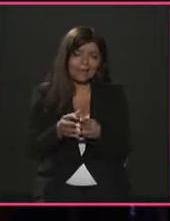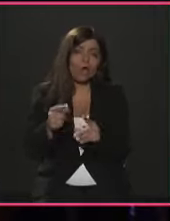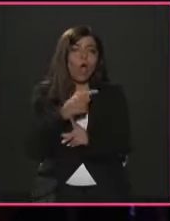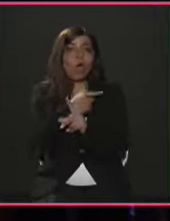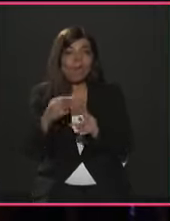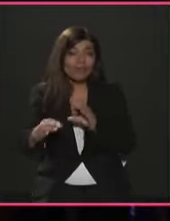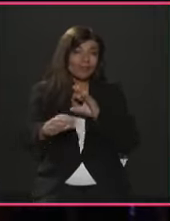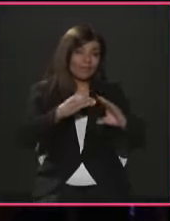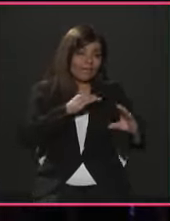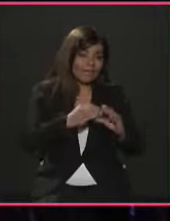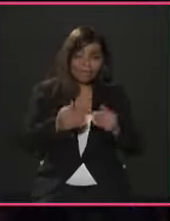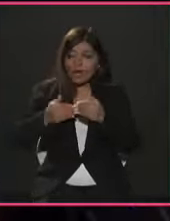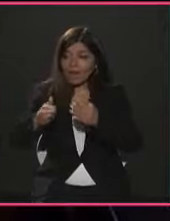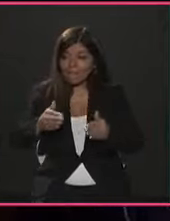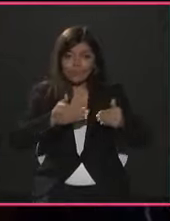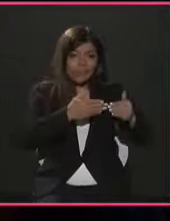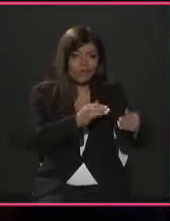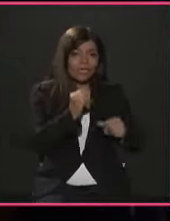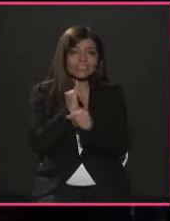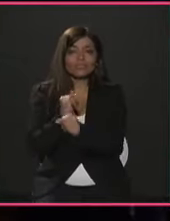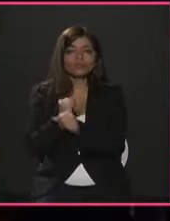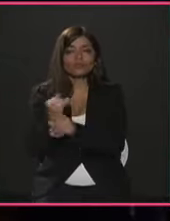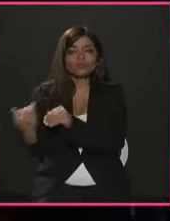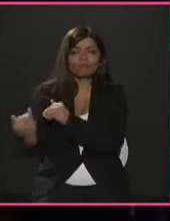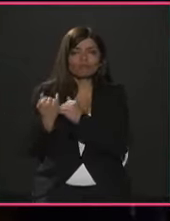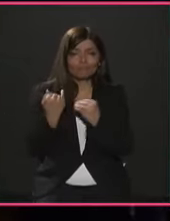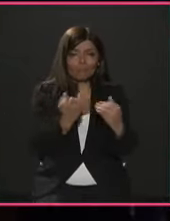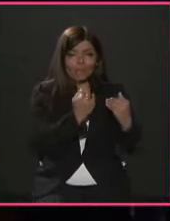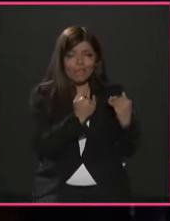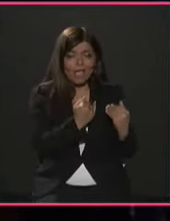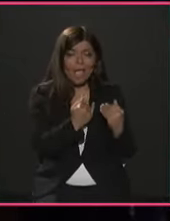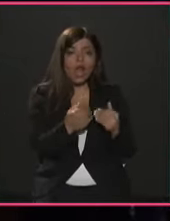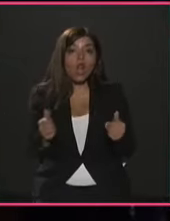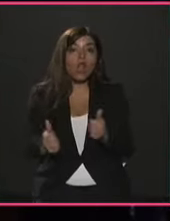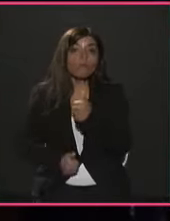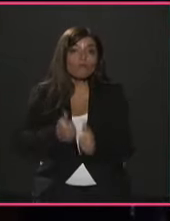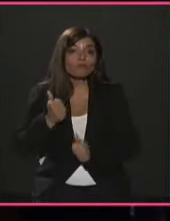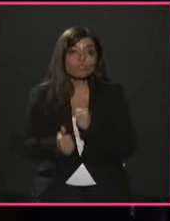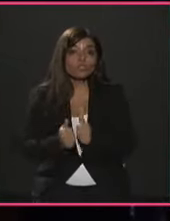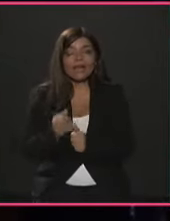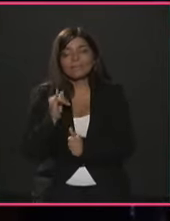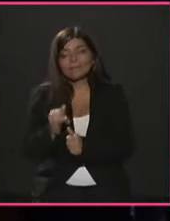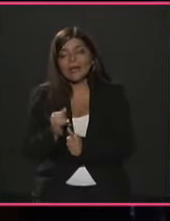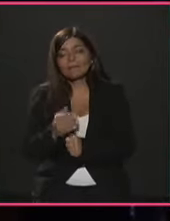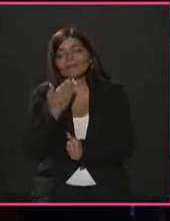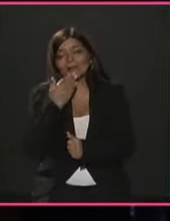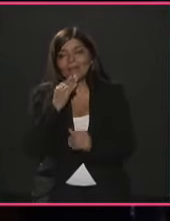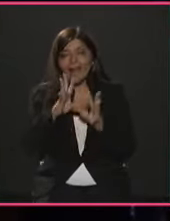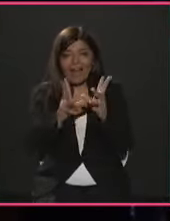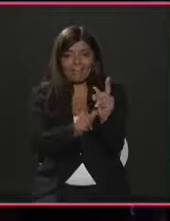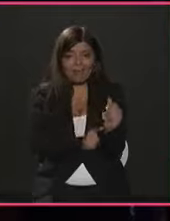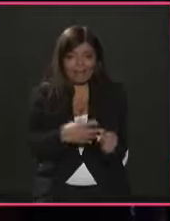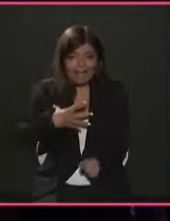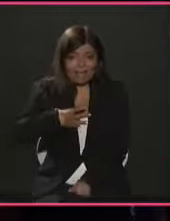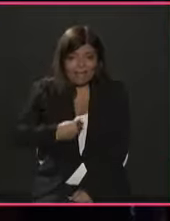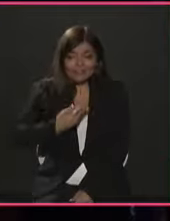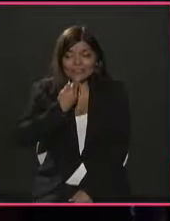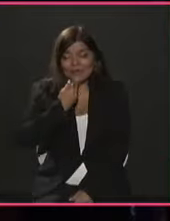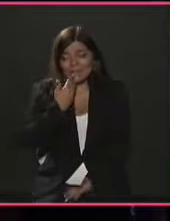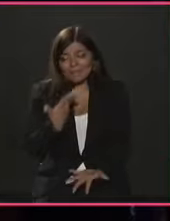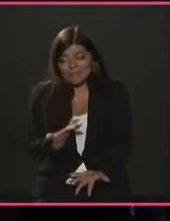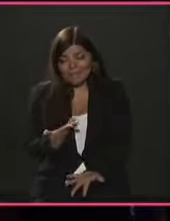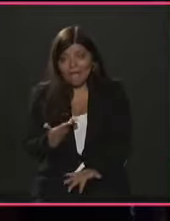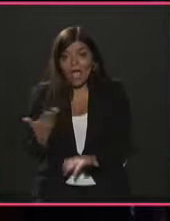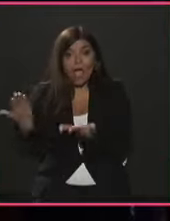que han abierto espacio instituciones que han apoyado los equipos de profesionales que siempre están ahí por supuesto mi familia y mis hijos que están Así que los